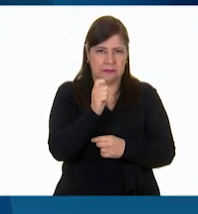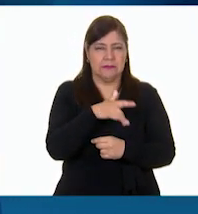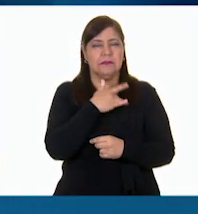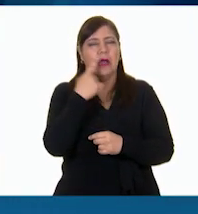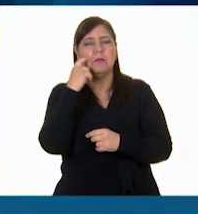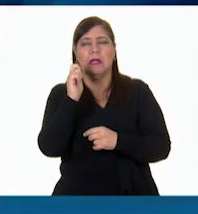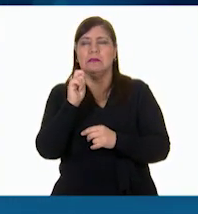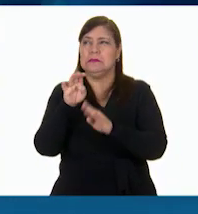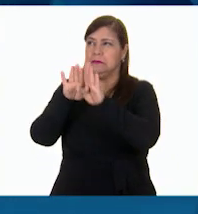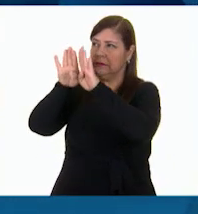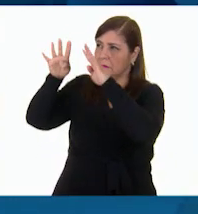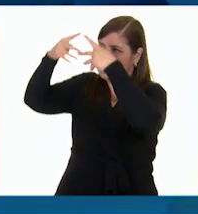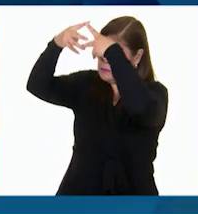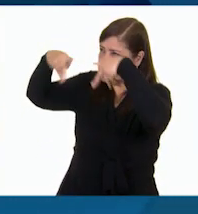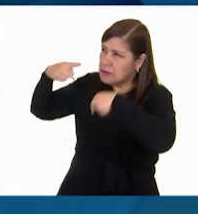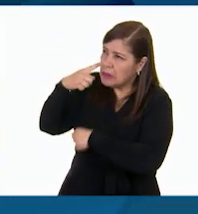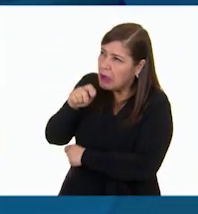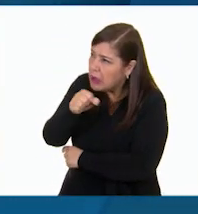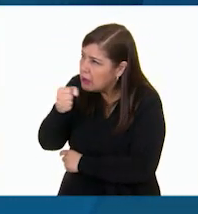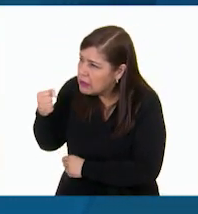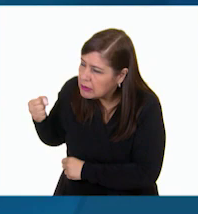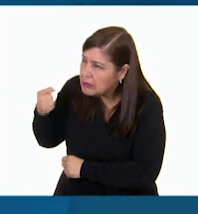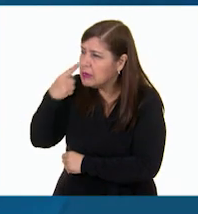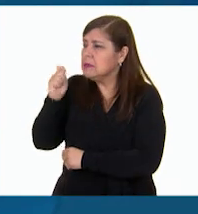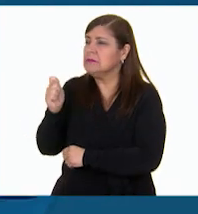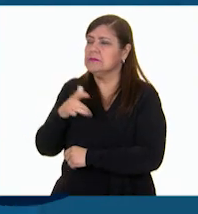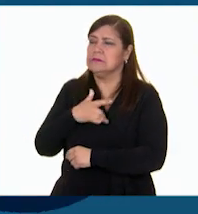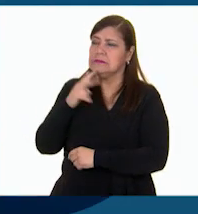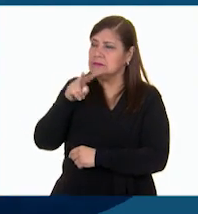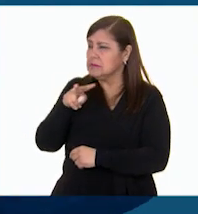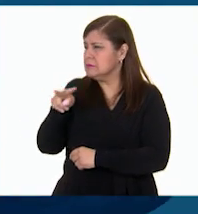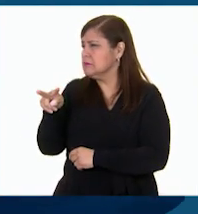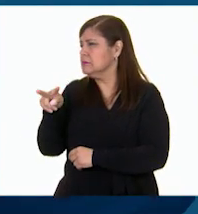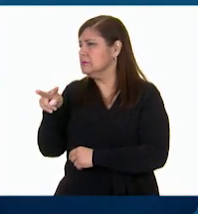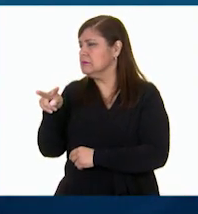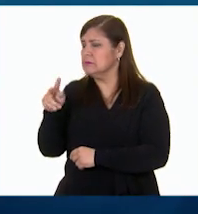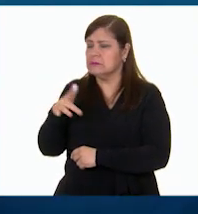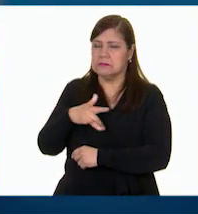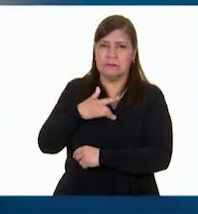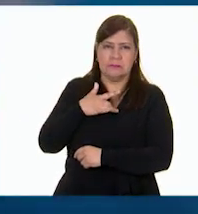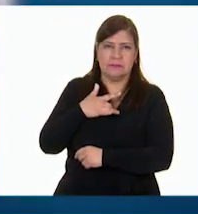cortina. En el camino de Finsterwalde